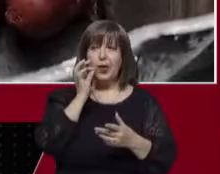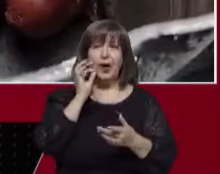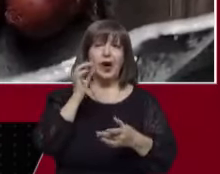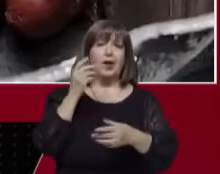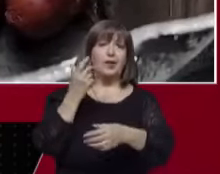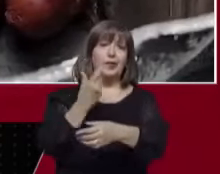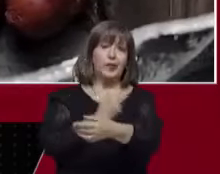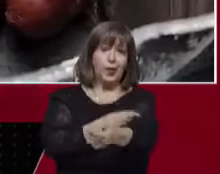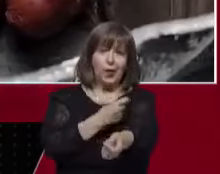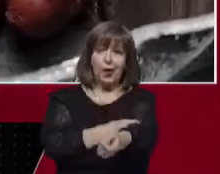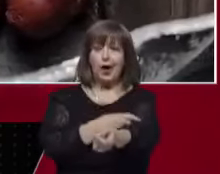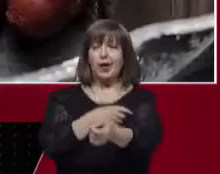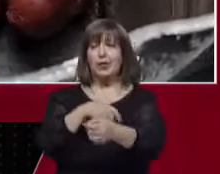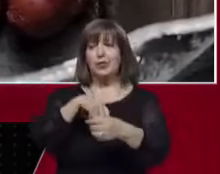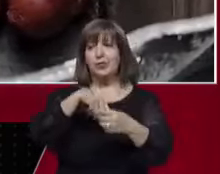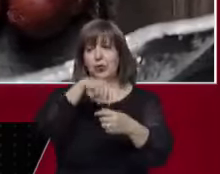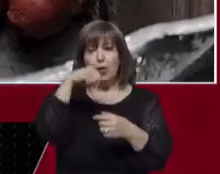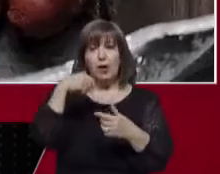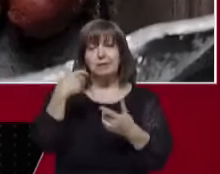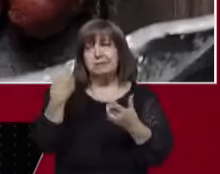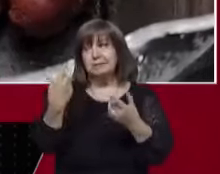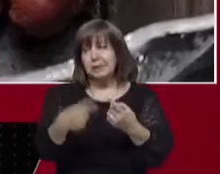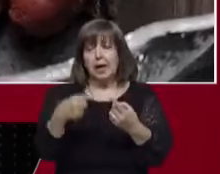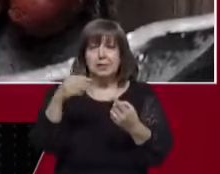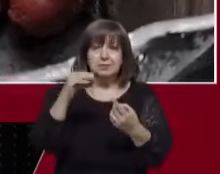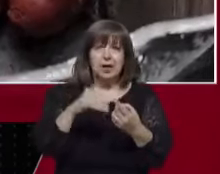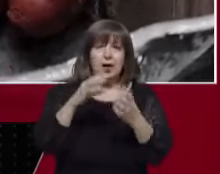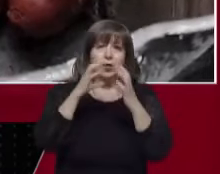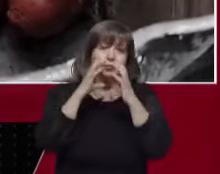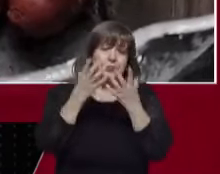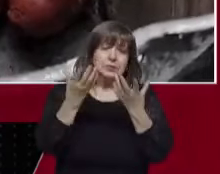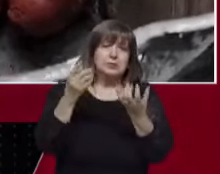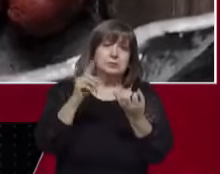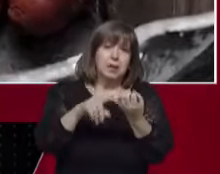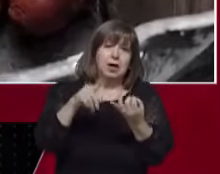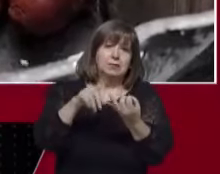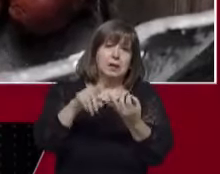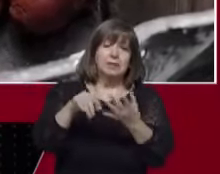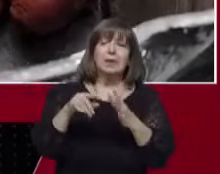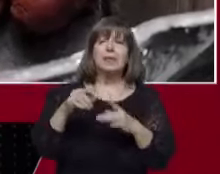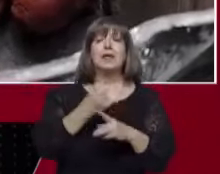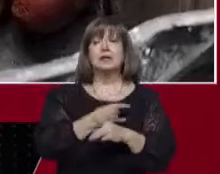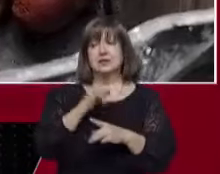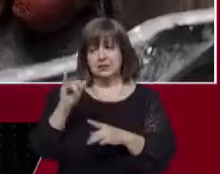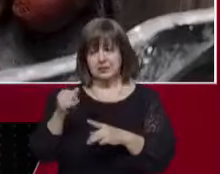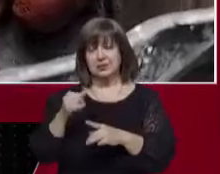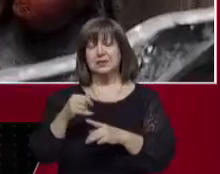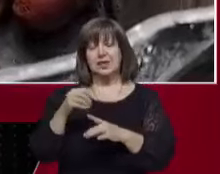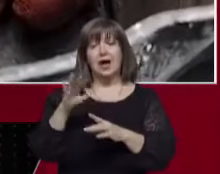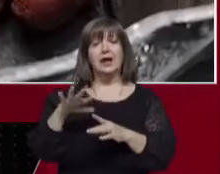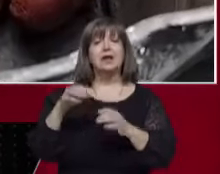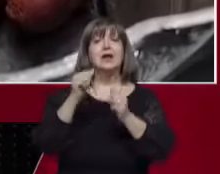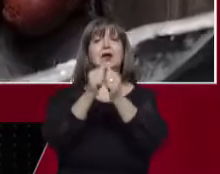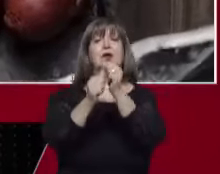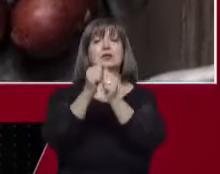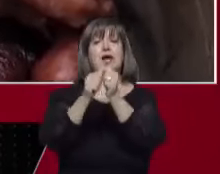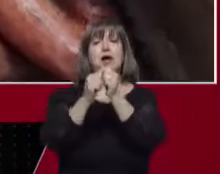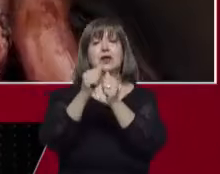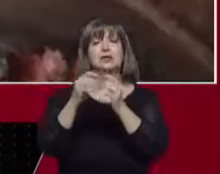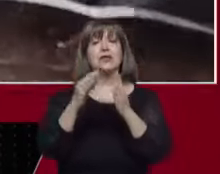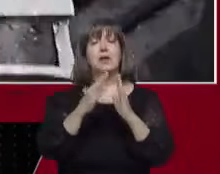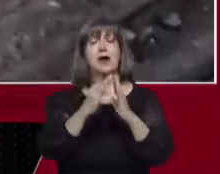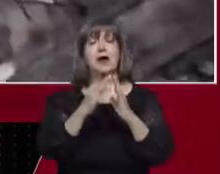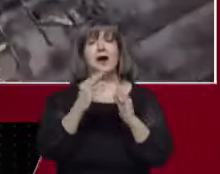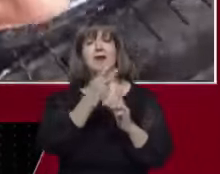la muerte que yo quiero? Exactamente, eso fue en Villa Moreno, es una villa que hay ahí en Rosario, y